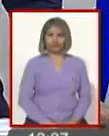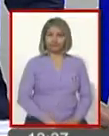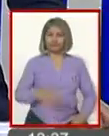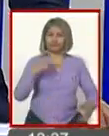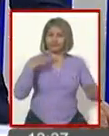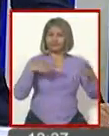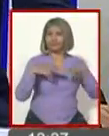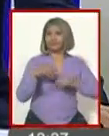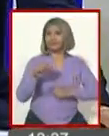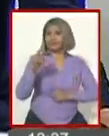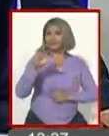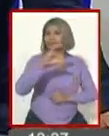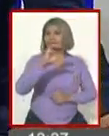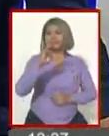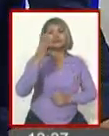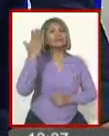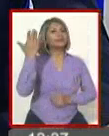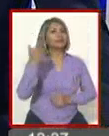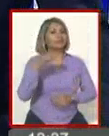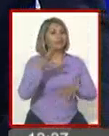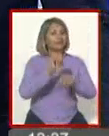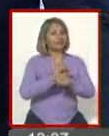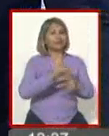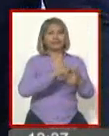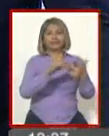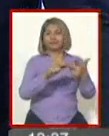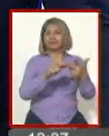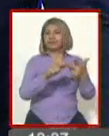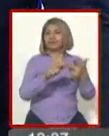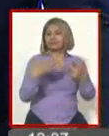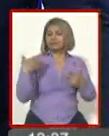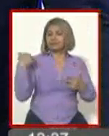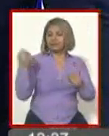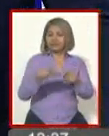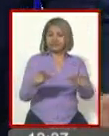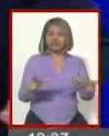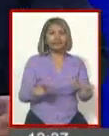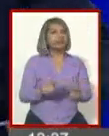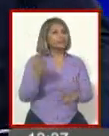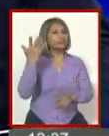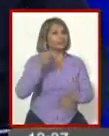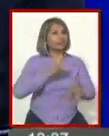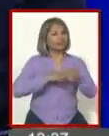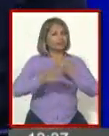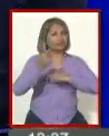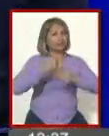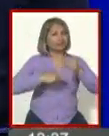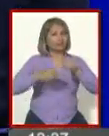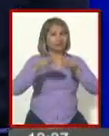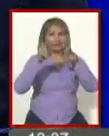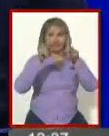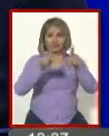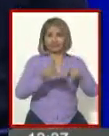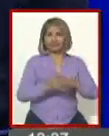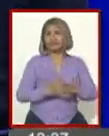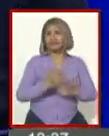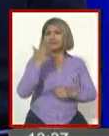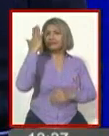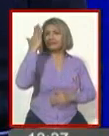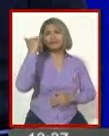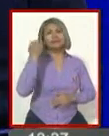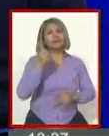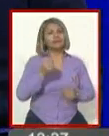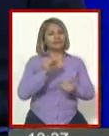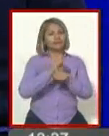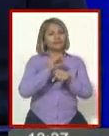Con las noticias hasta el trópico de Cochabamba, porque allí se detuvo a 3 personas propietarias de locales por el delito de trata y tráfico de personas por